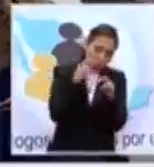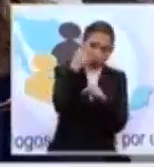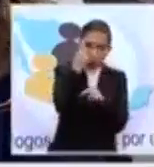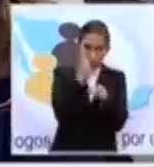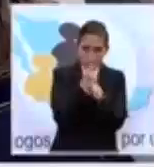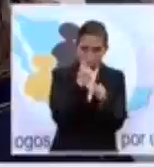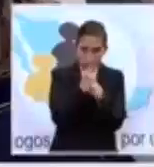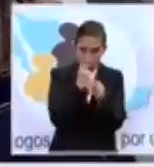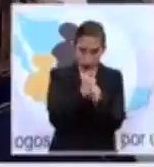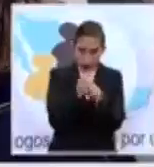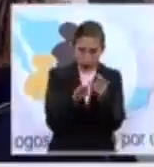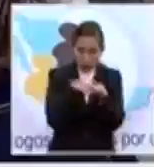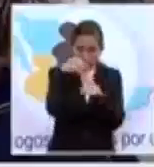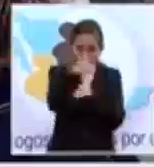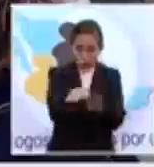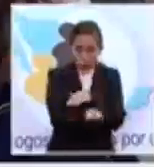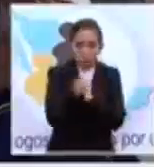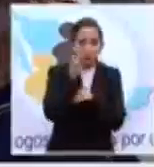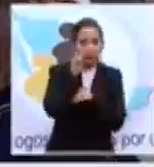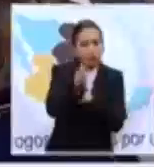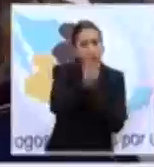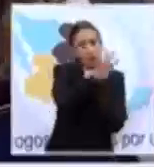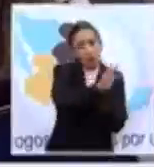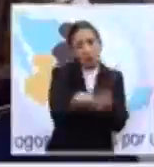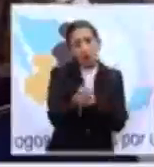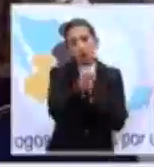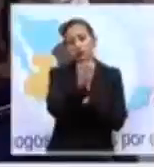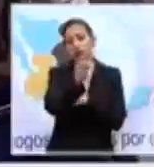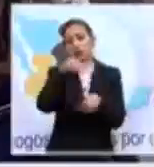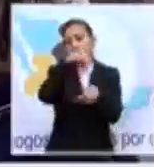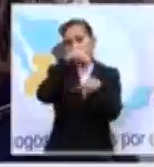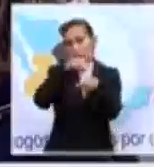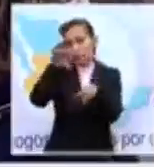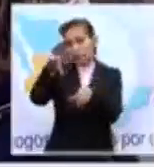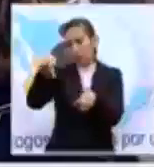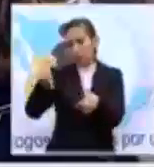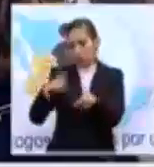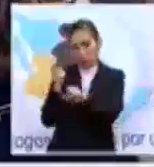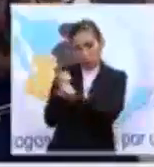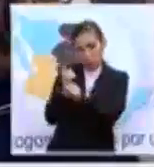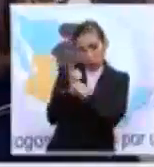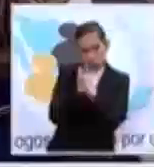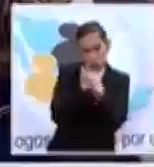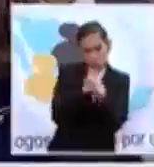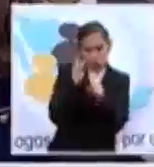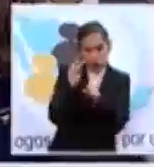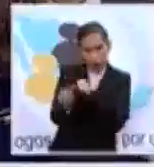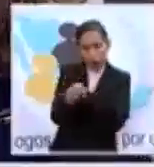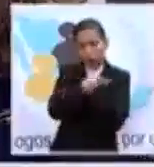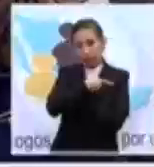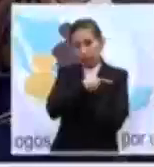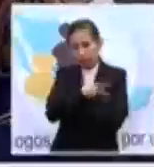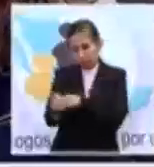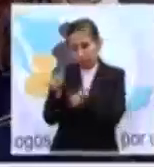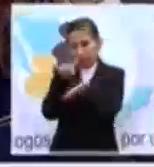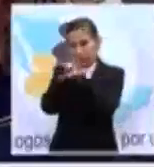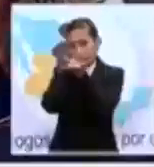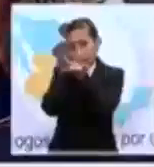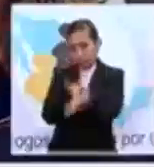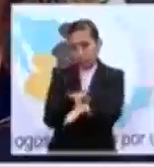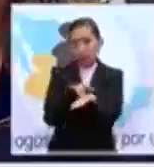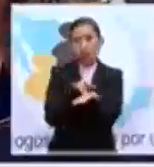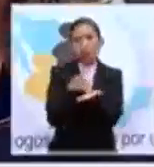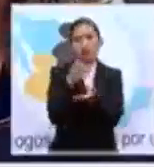una primera instancia que de los 400 municipios que se habían enfocado a apoyar,